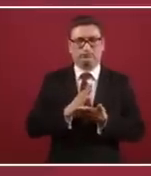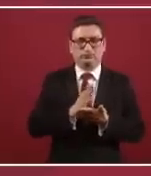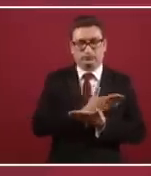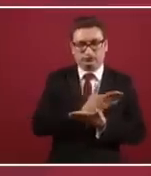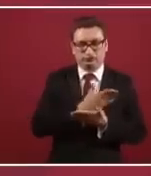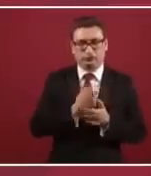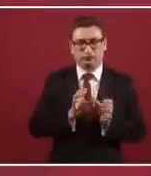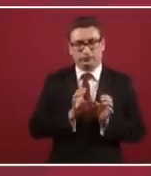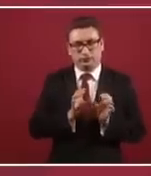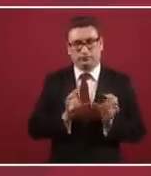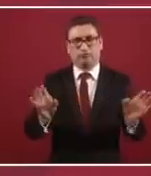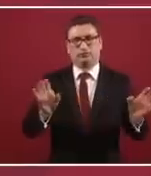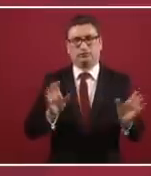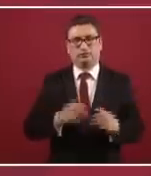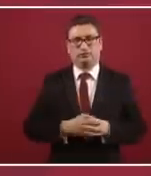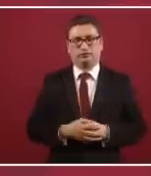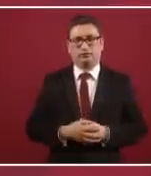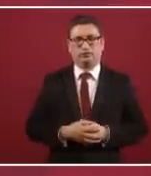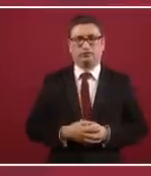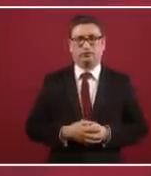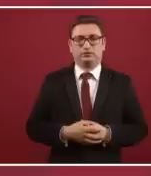con los